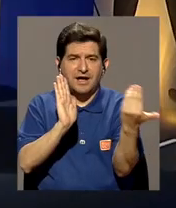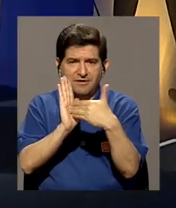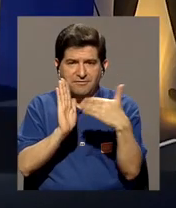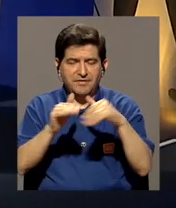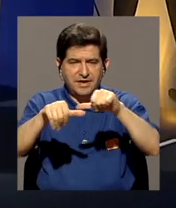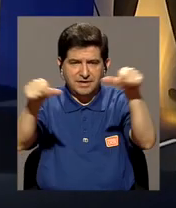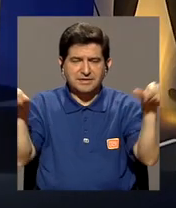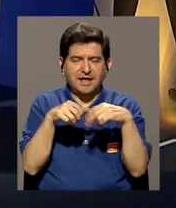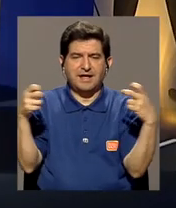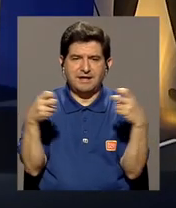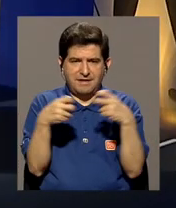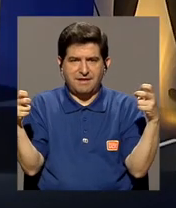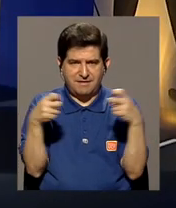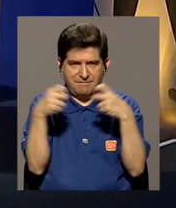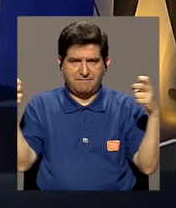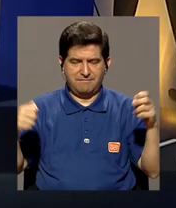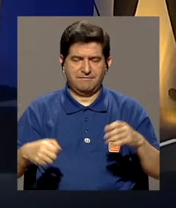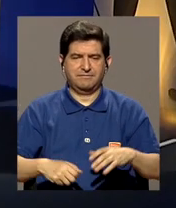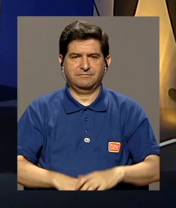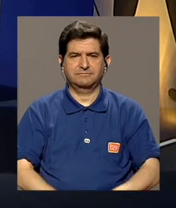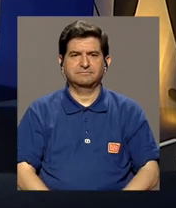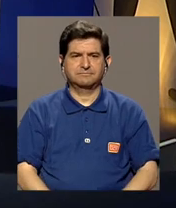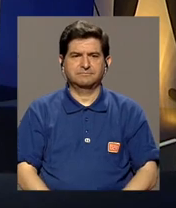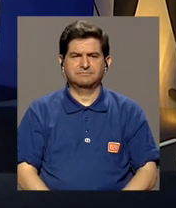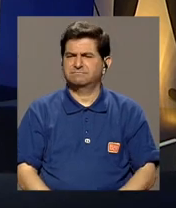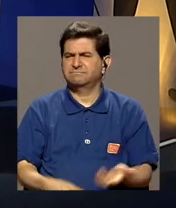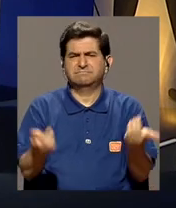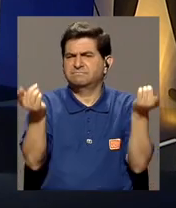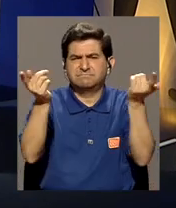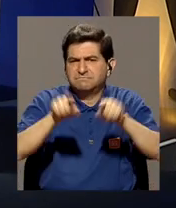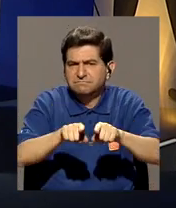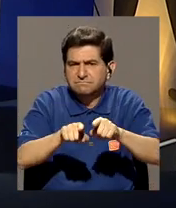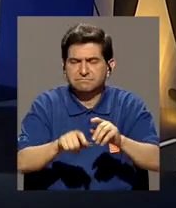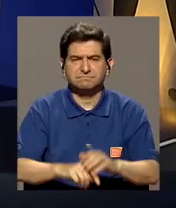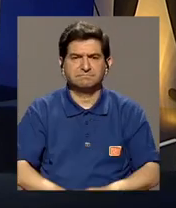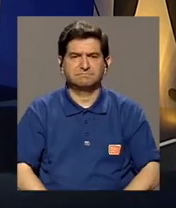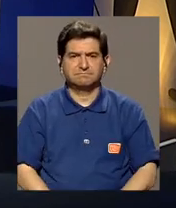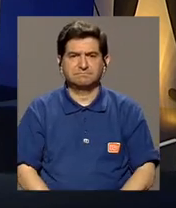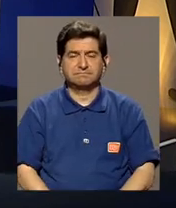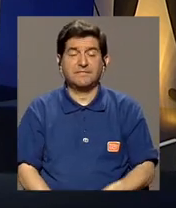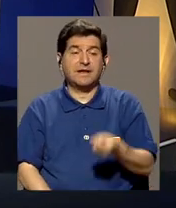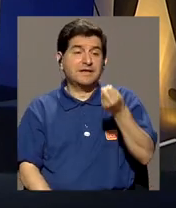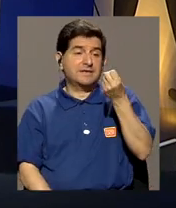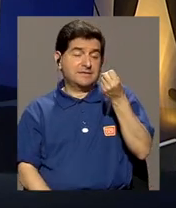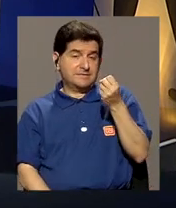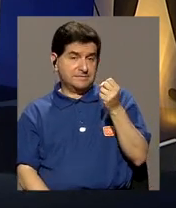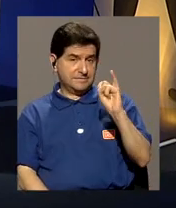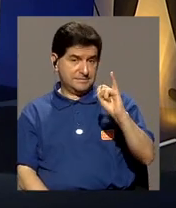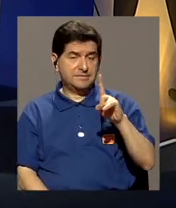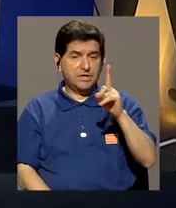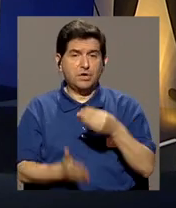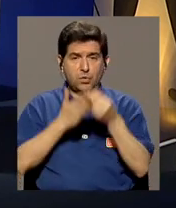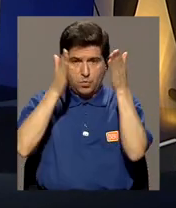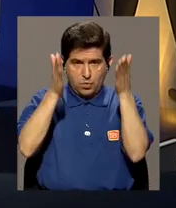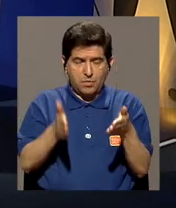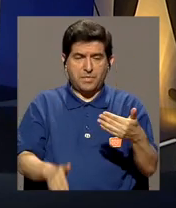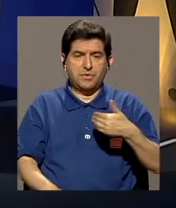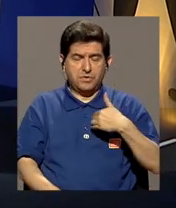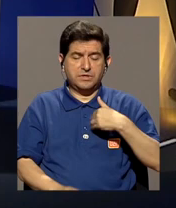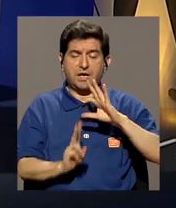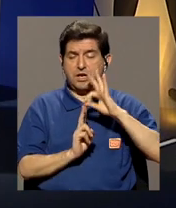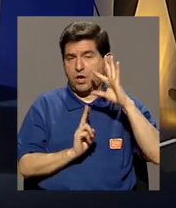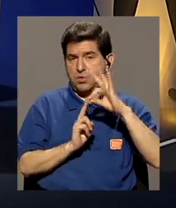al sector eléctrico y qué es lo que pasa sencillamente que si un consumidor